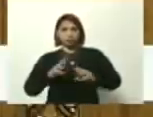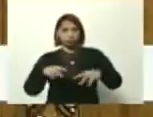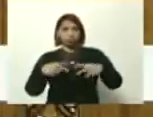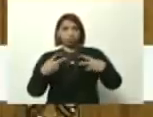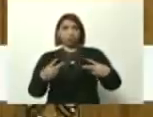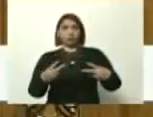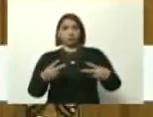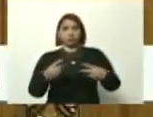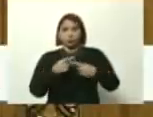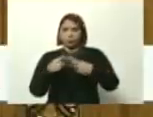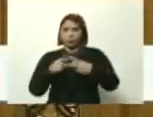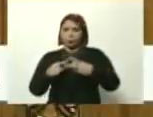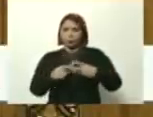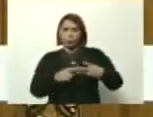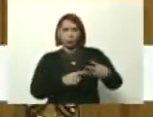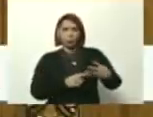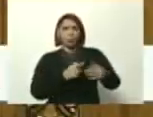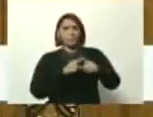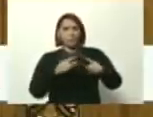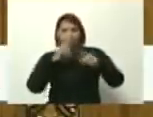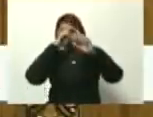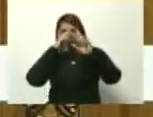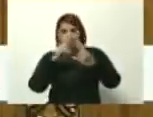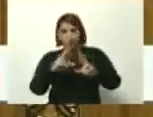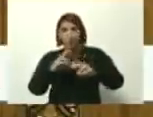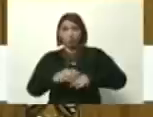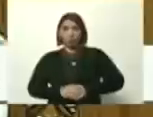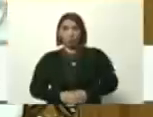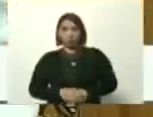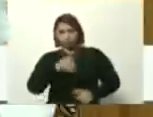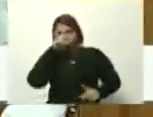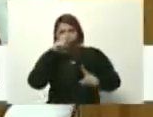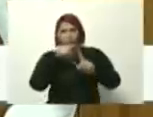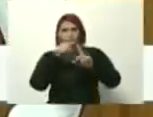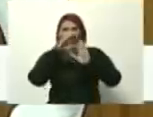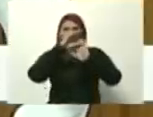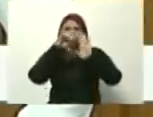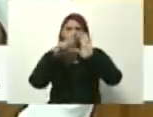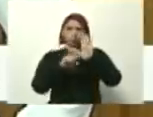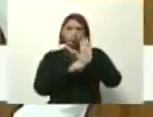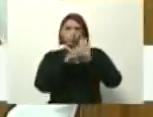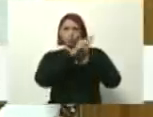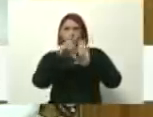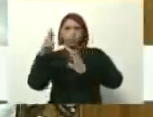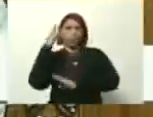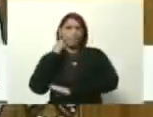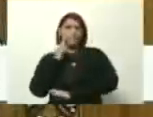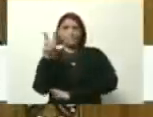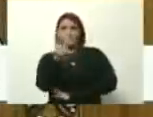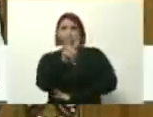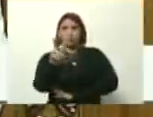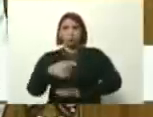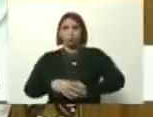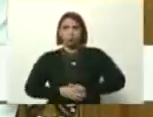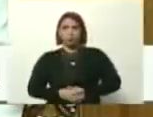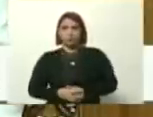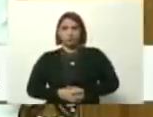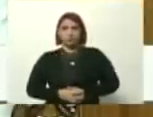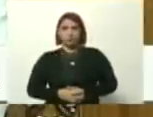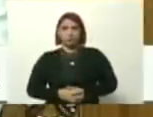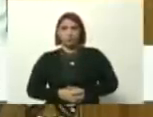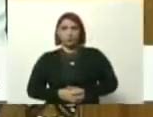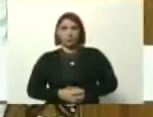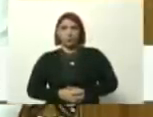con divergencias, pero con respeto y en el marco de la Constitución de la República Bolivariana de Venezuela.